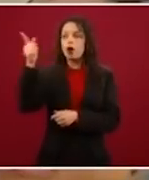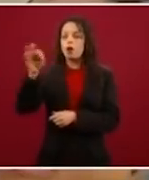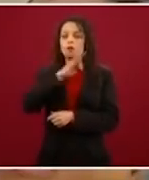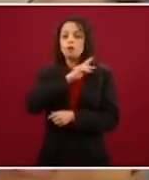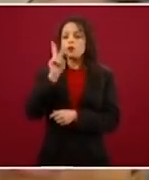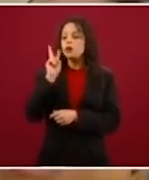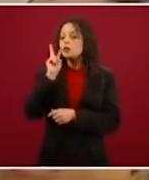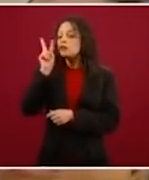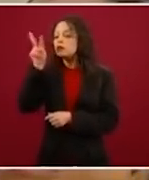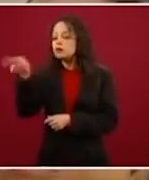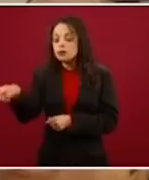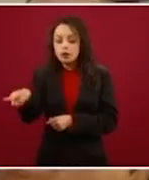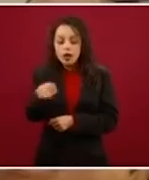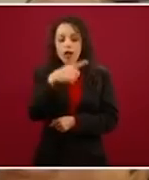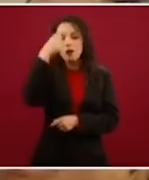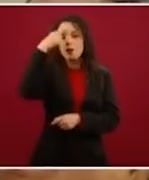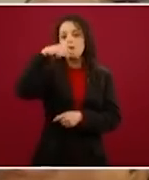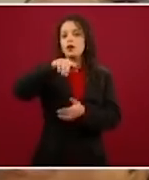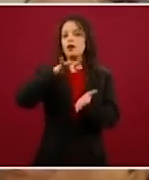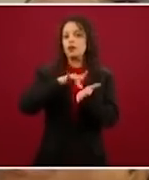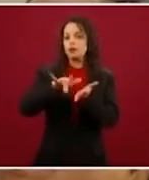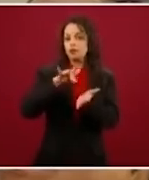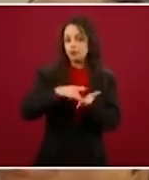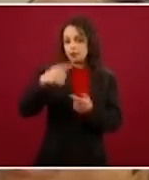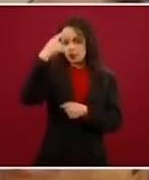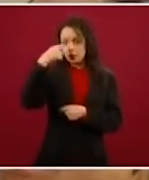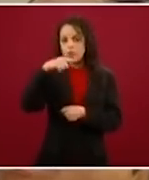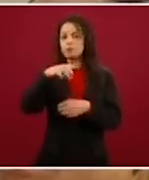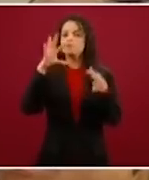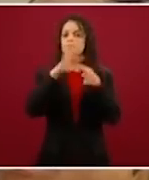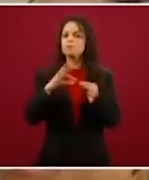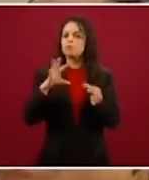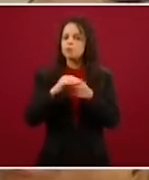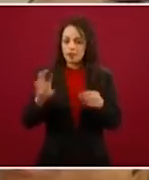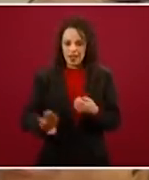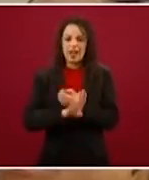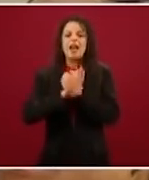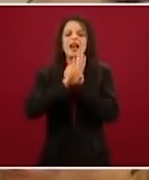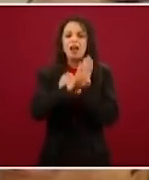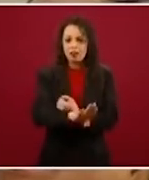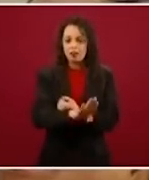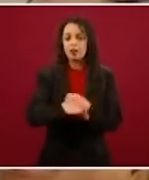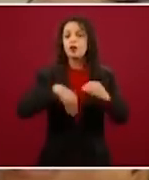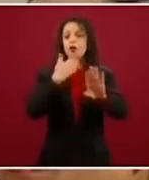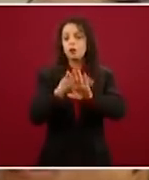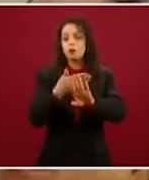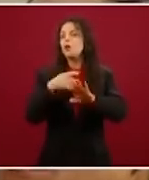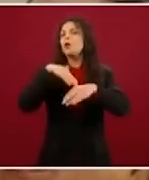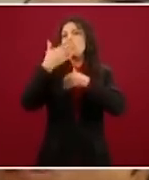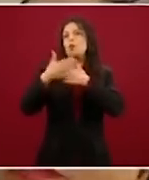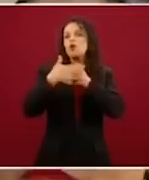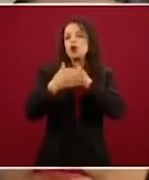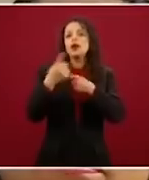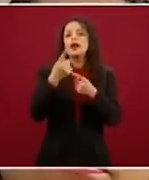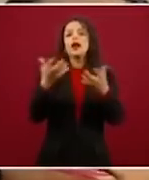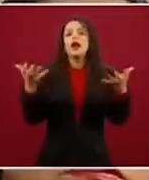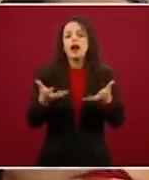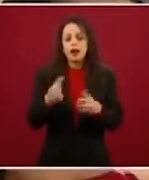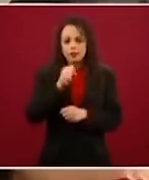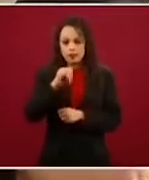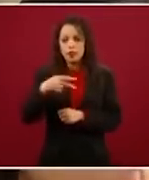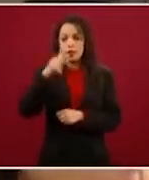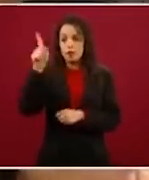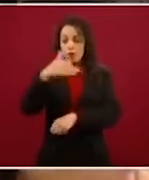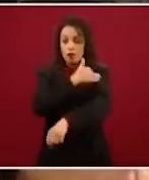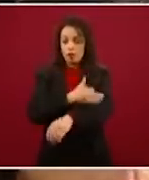que sí se hable de la prevención, que sí se hable de lo que se va a hacer, pero también esas miles de familias que están esperando que sean detenidos